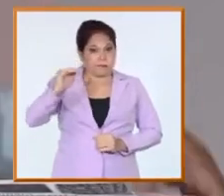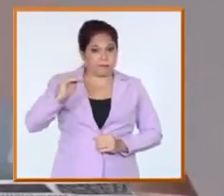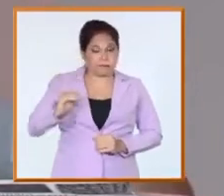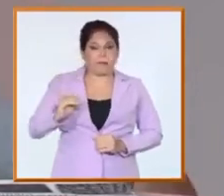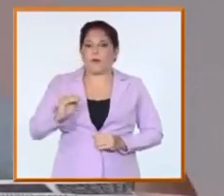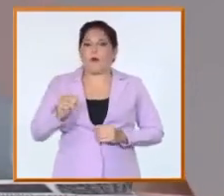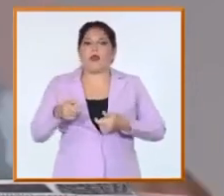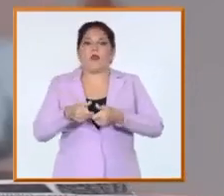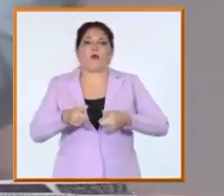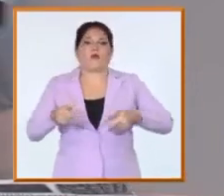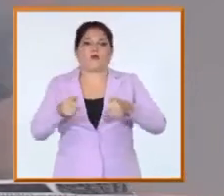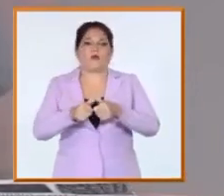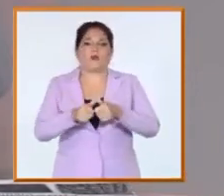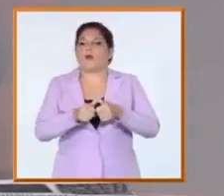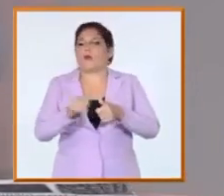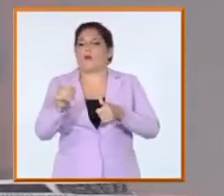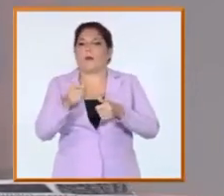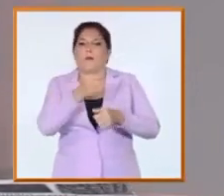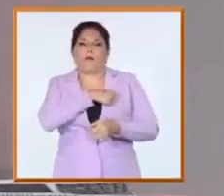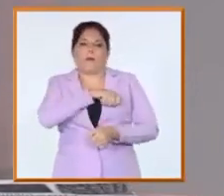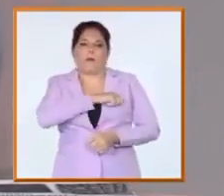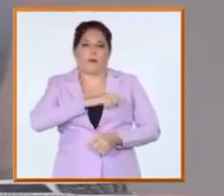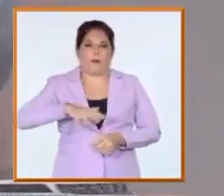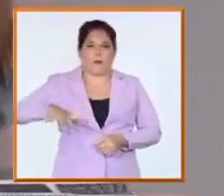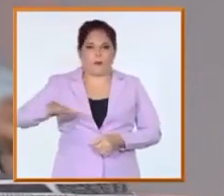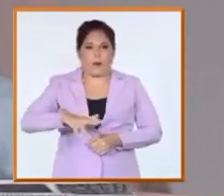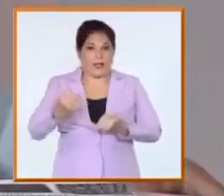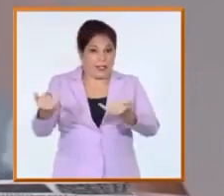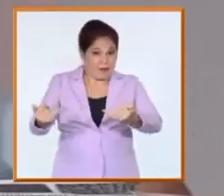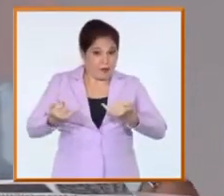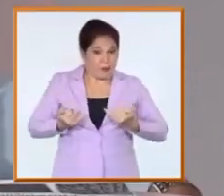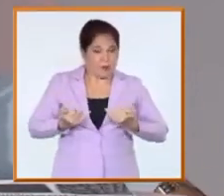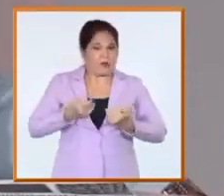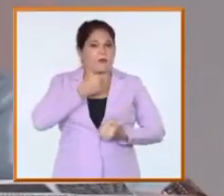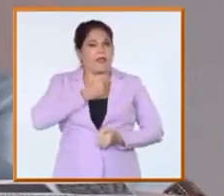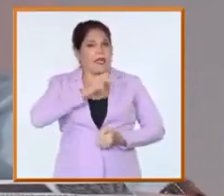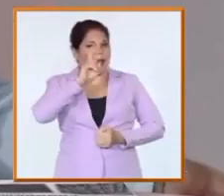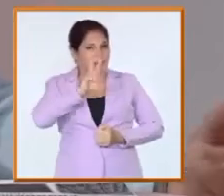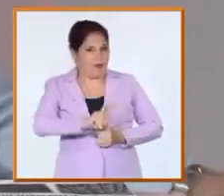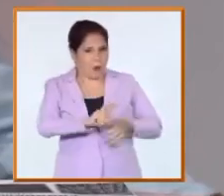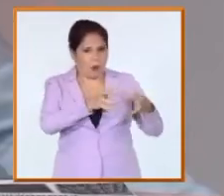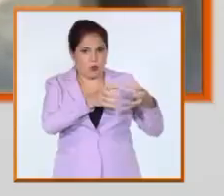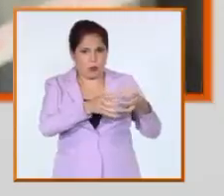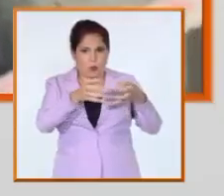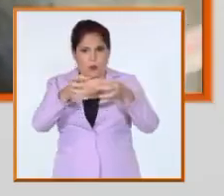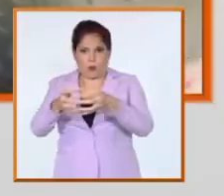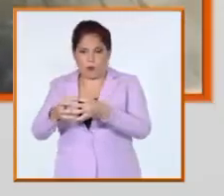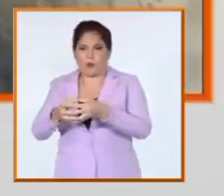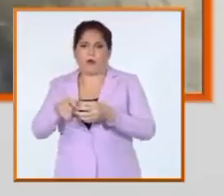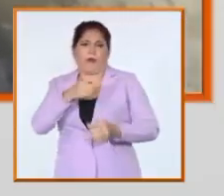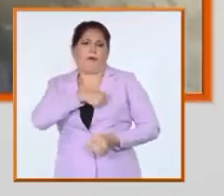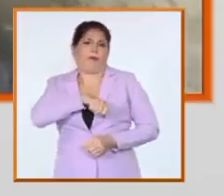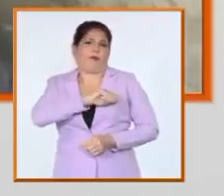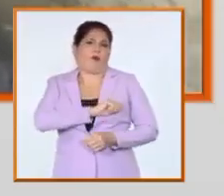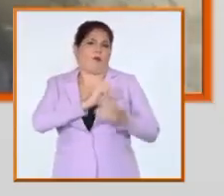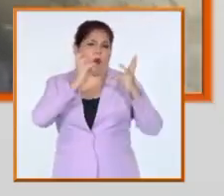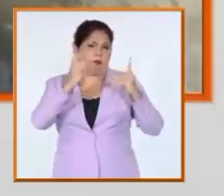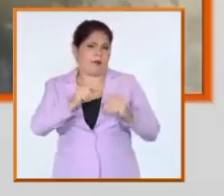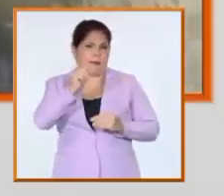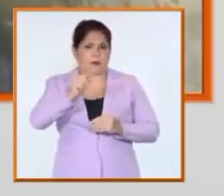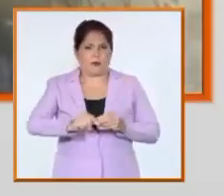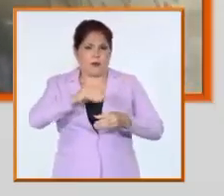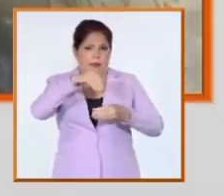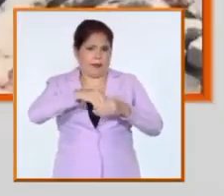hasta el nivel nacional con los datos sacados y evaluado inclusive teniendo en cuenta censo de población y vivienda teniendo en cuenta